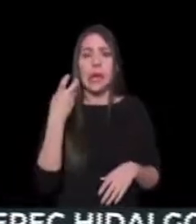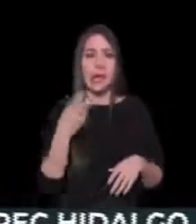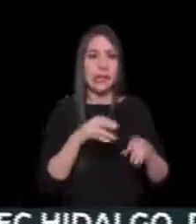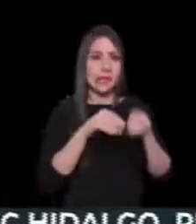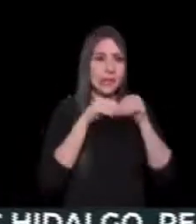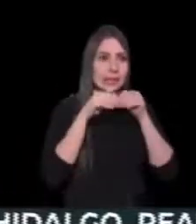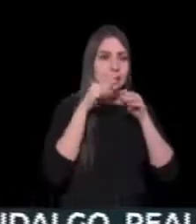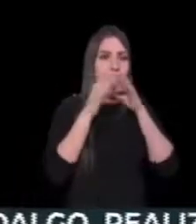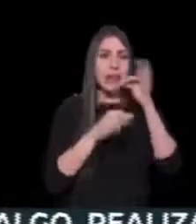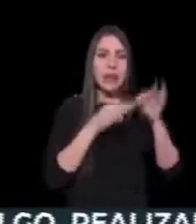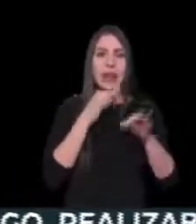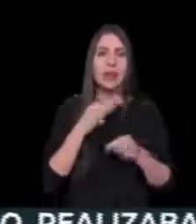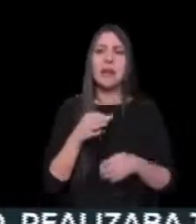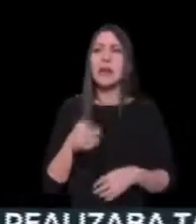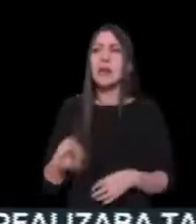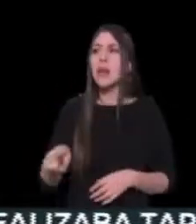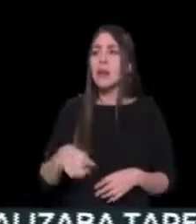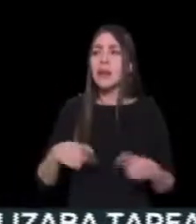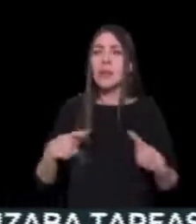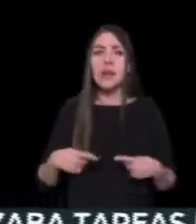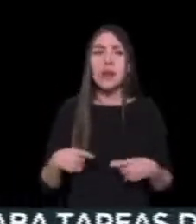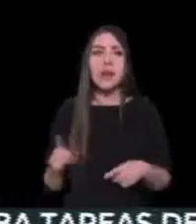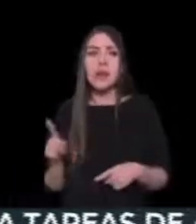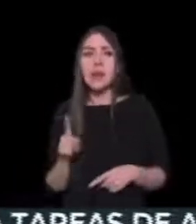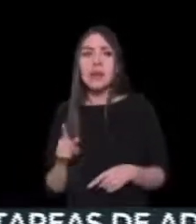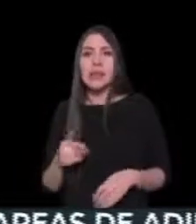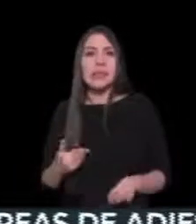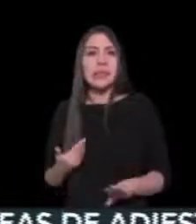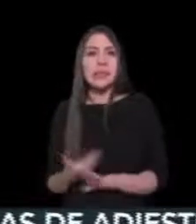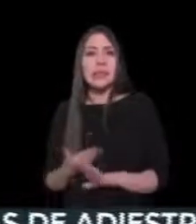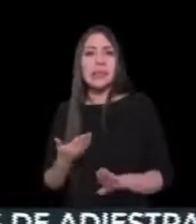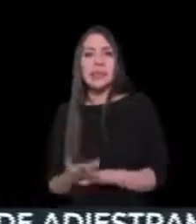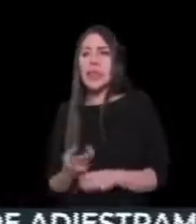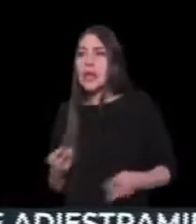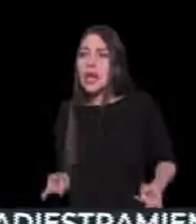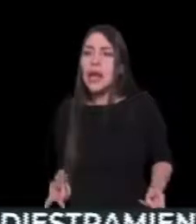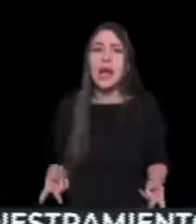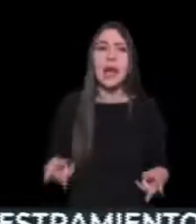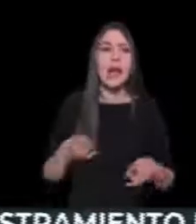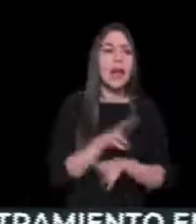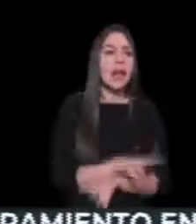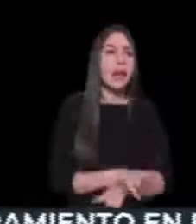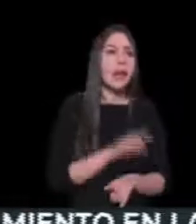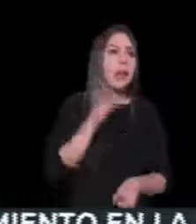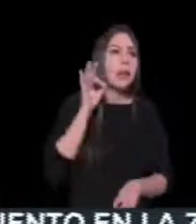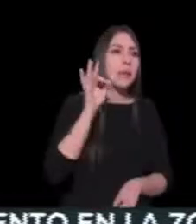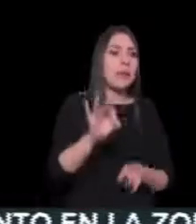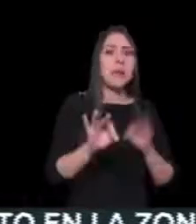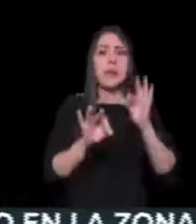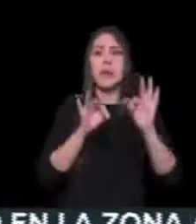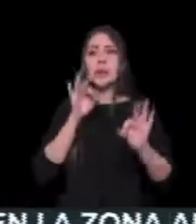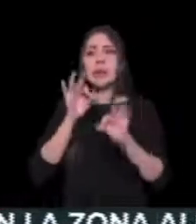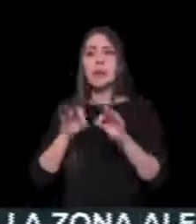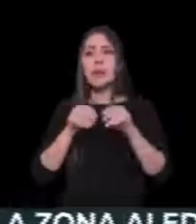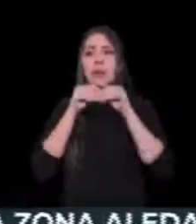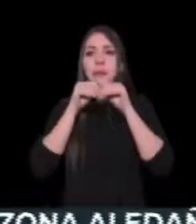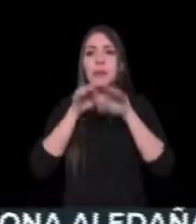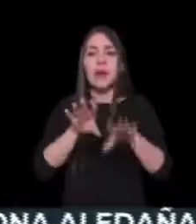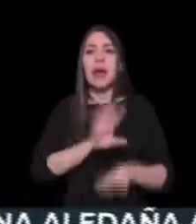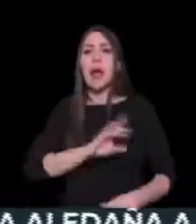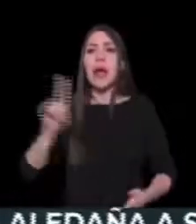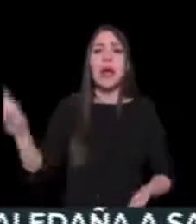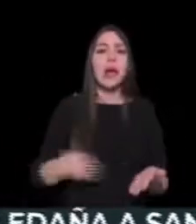lugar de eso, se ha construido tanto en contra del doctor Gatell, en atacar la imagen del doctor Gatell, que la nota fue,